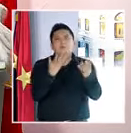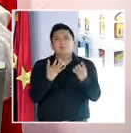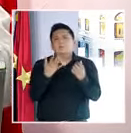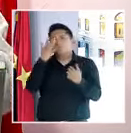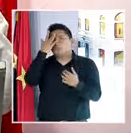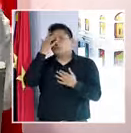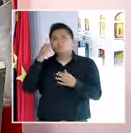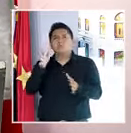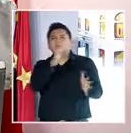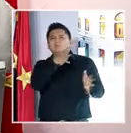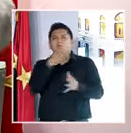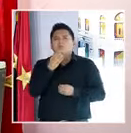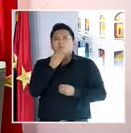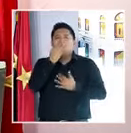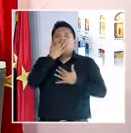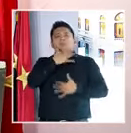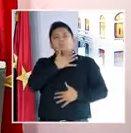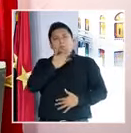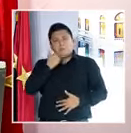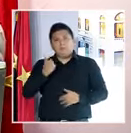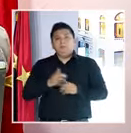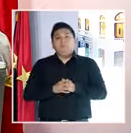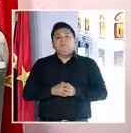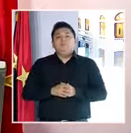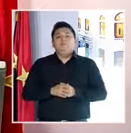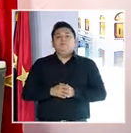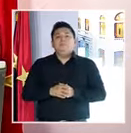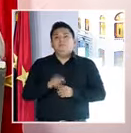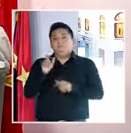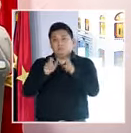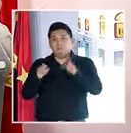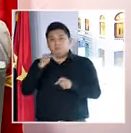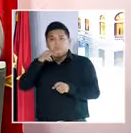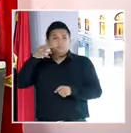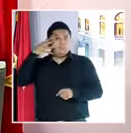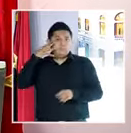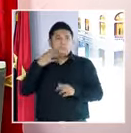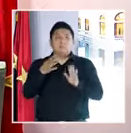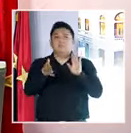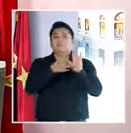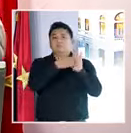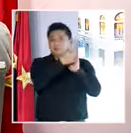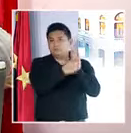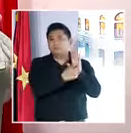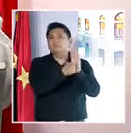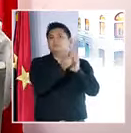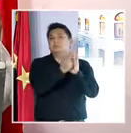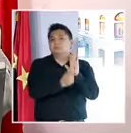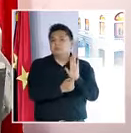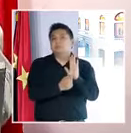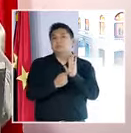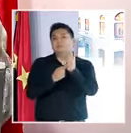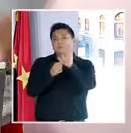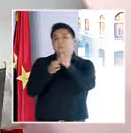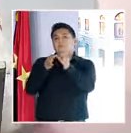de todos los nortesantanderianos. Estos son algunos de los componentes que podemos